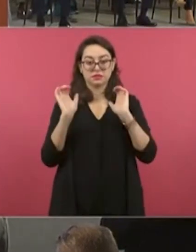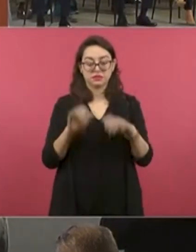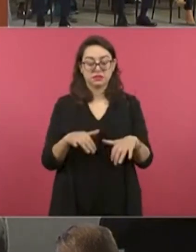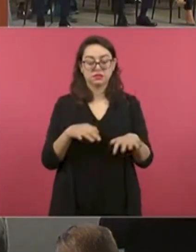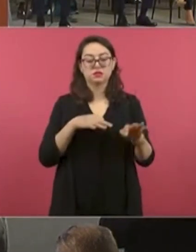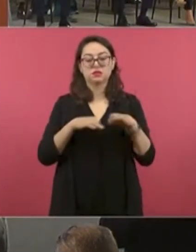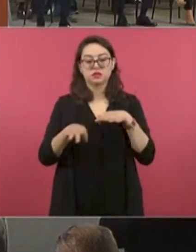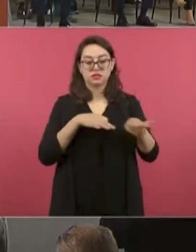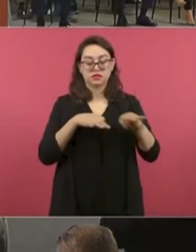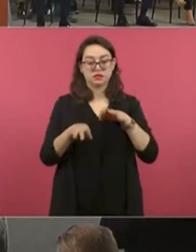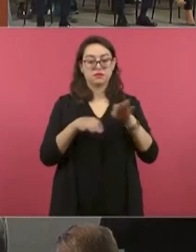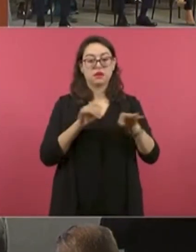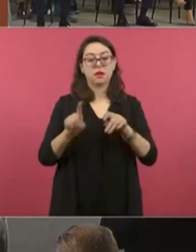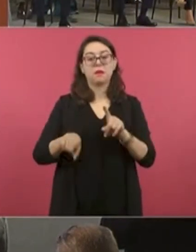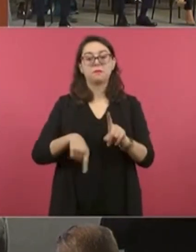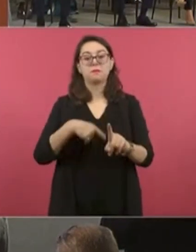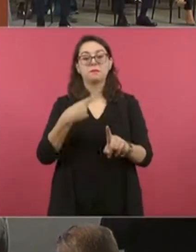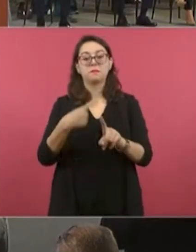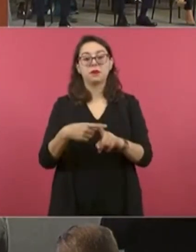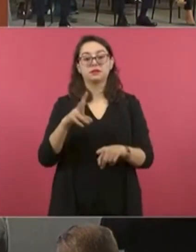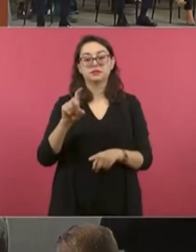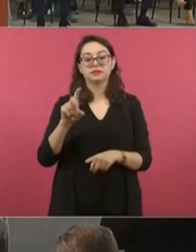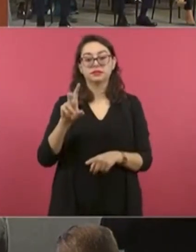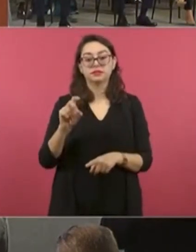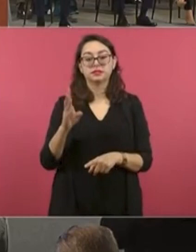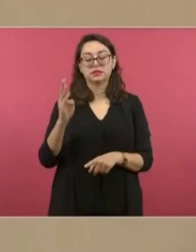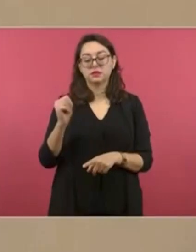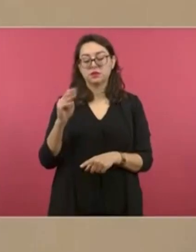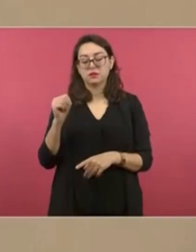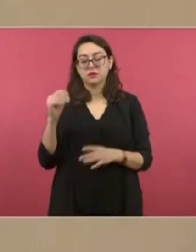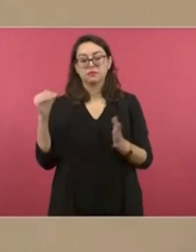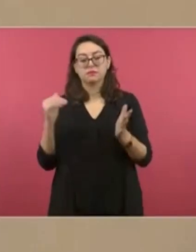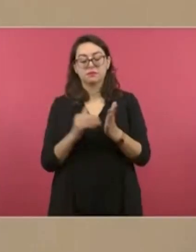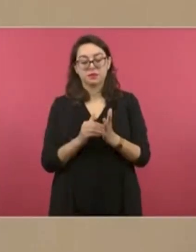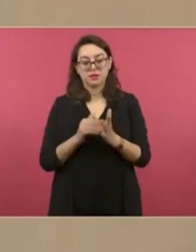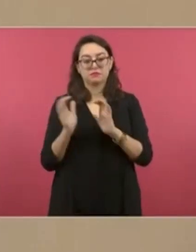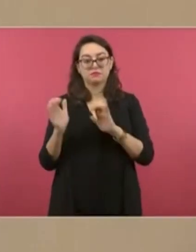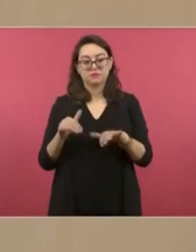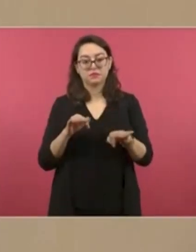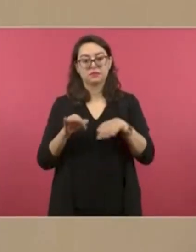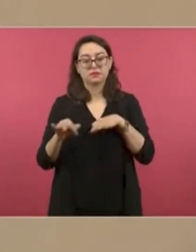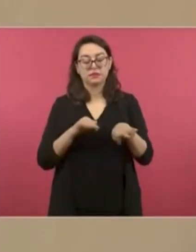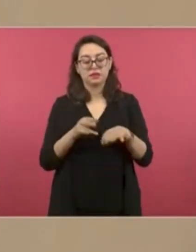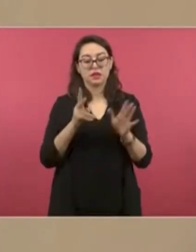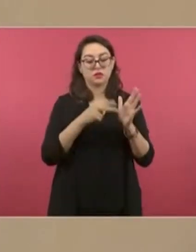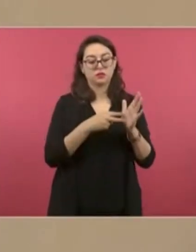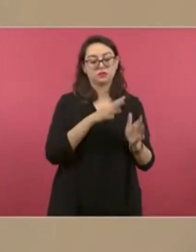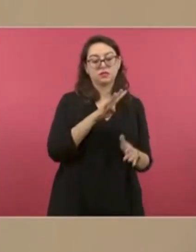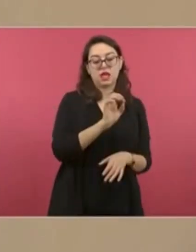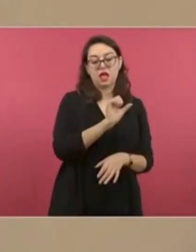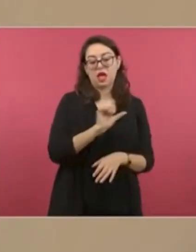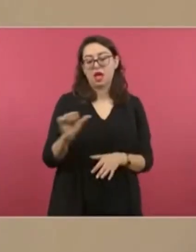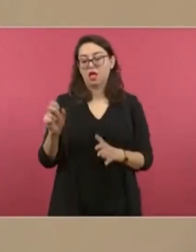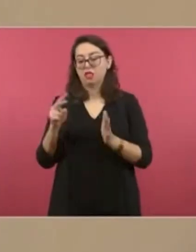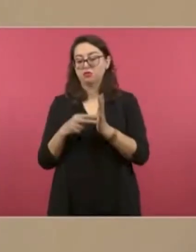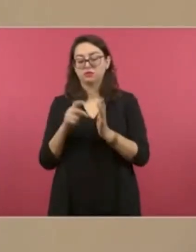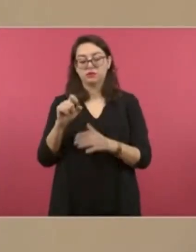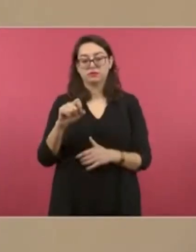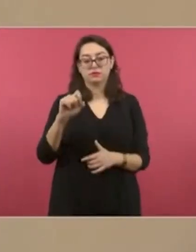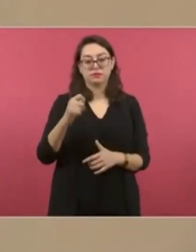.790 empleos indirectos, de 2019 a 2022,